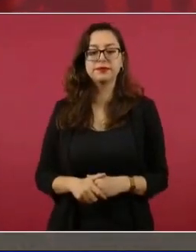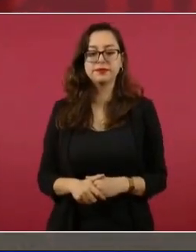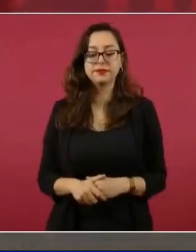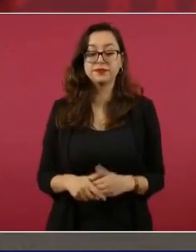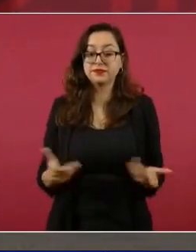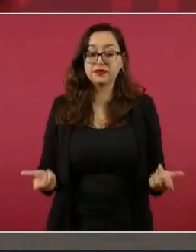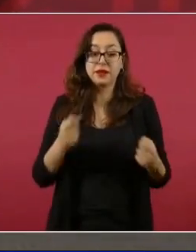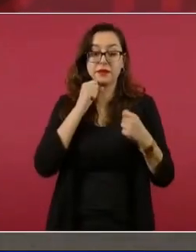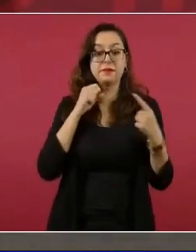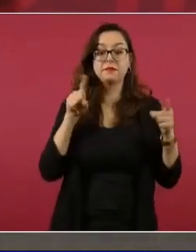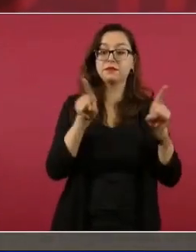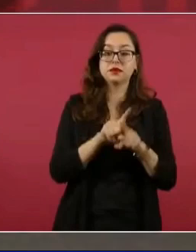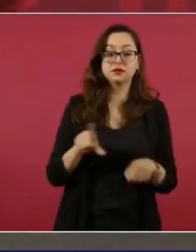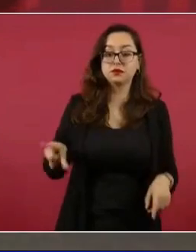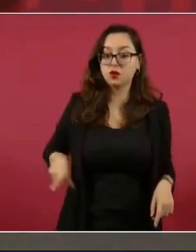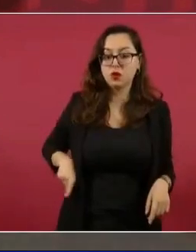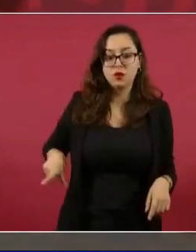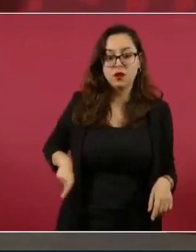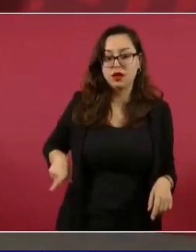Un gobierno que